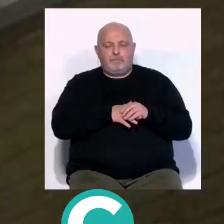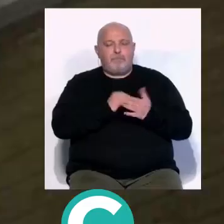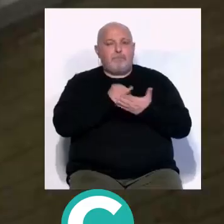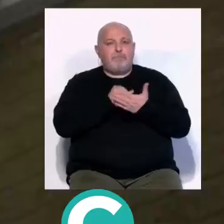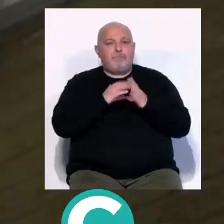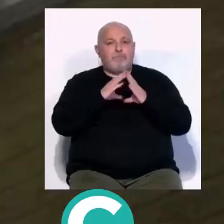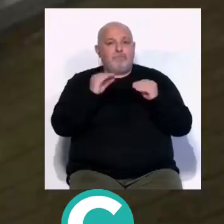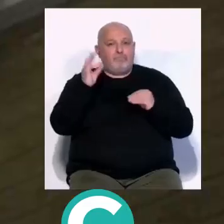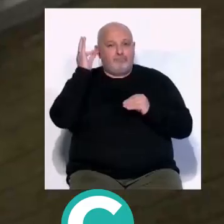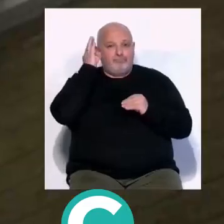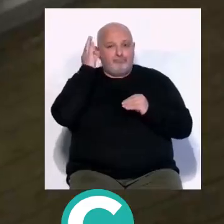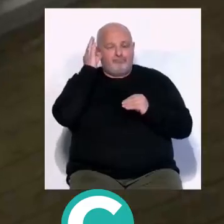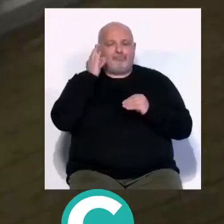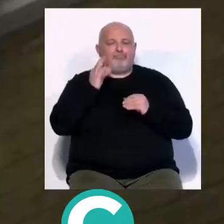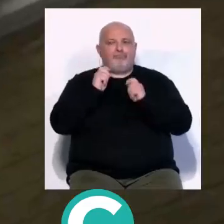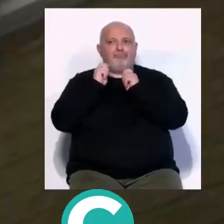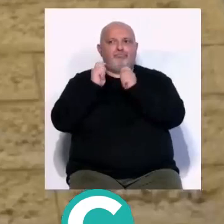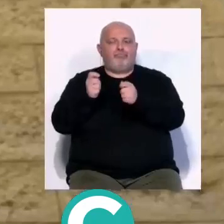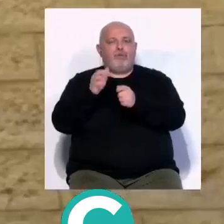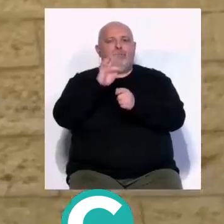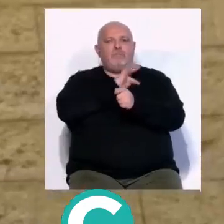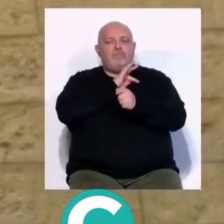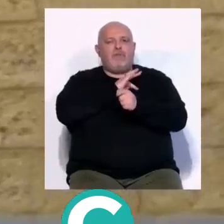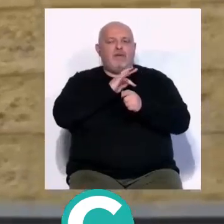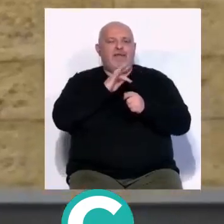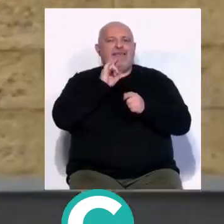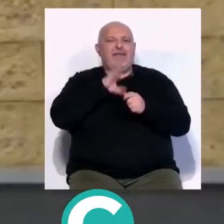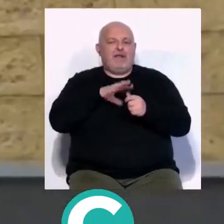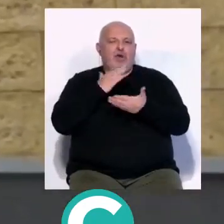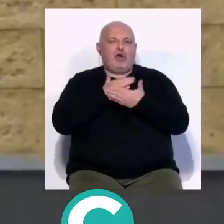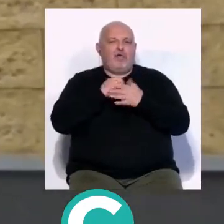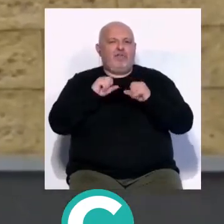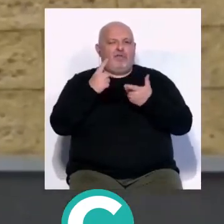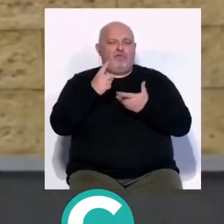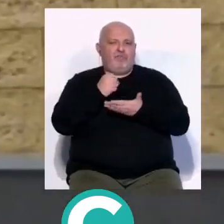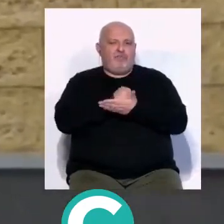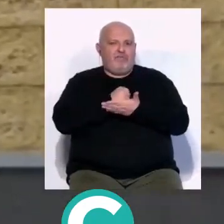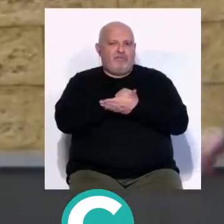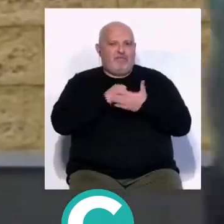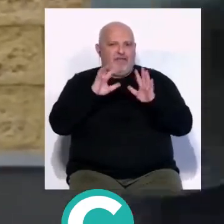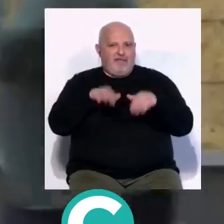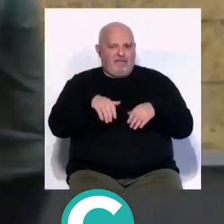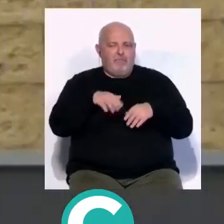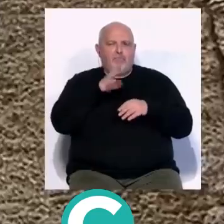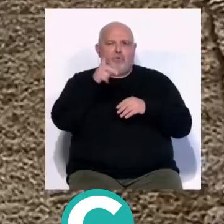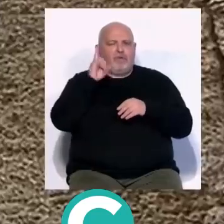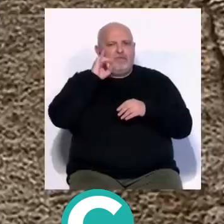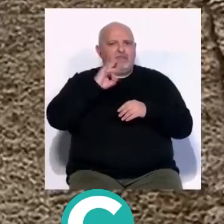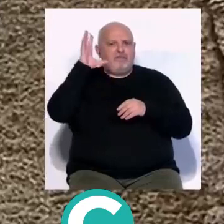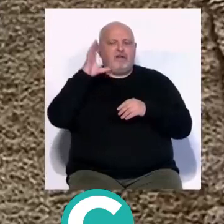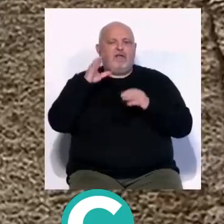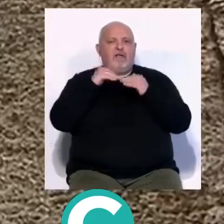El Instituto Andaluz de la Mujer ha distinguido con el Premio Meridiana al Colegio Oficial de Farmacéuticos de Cádiz por su